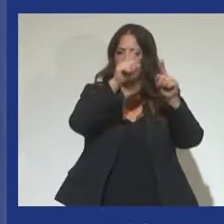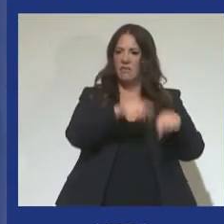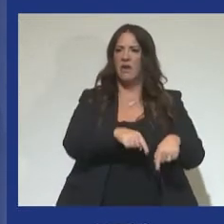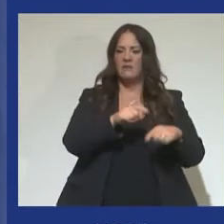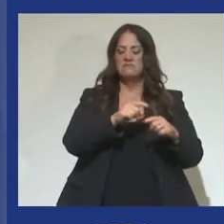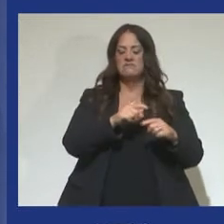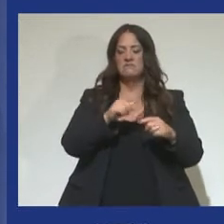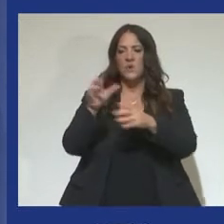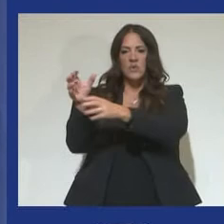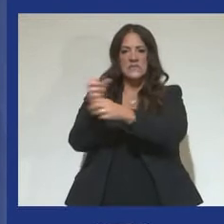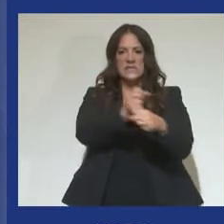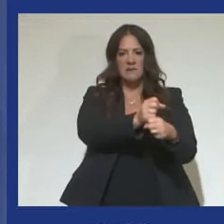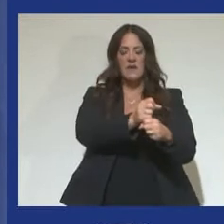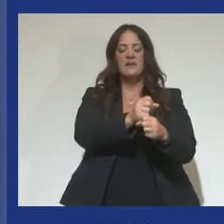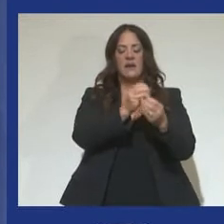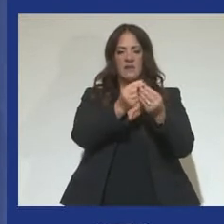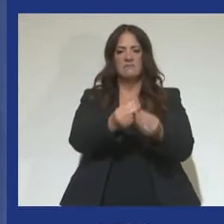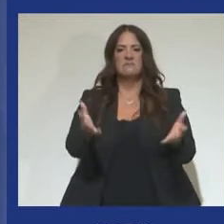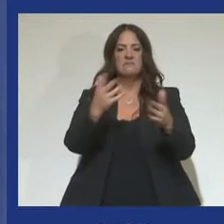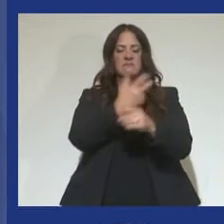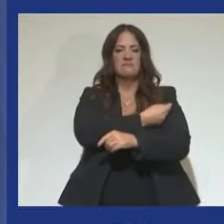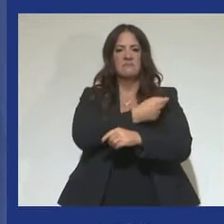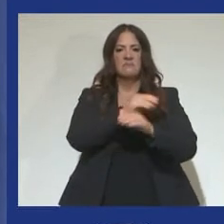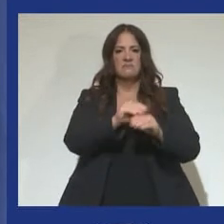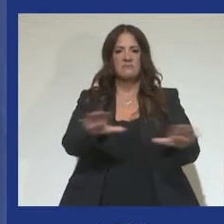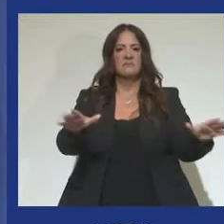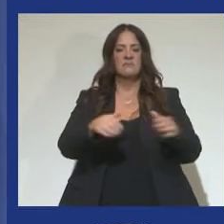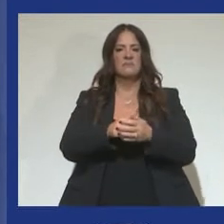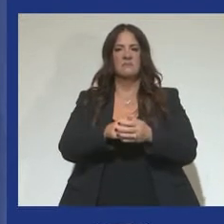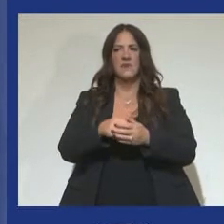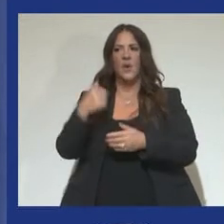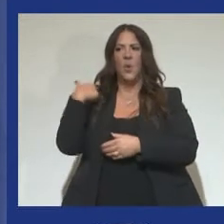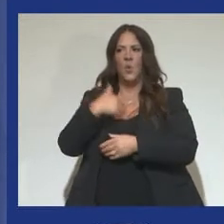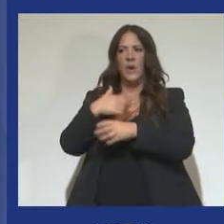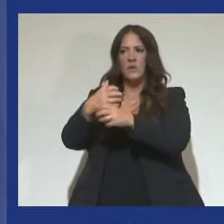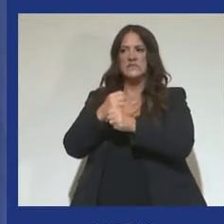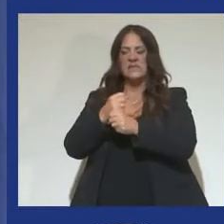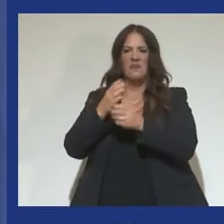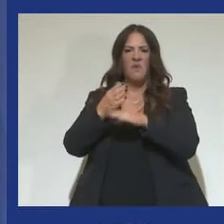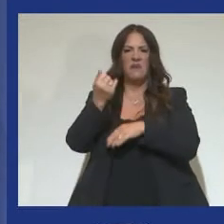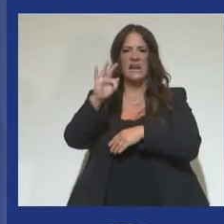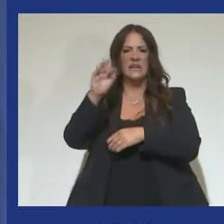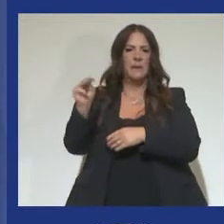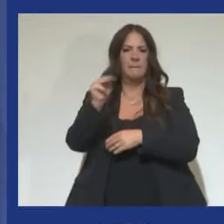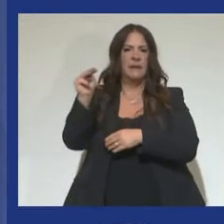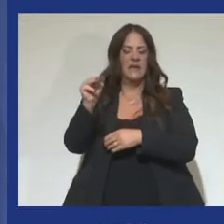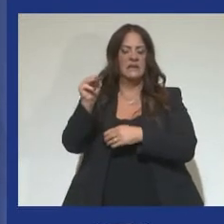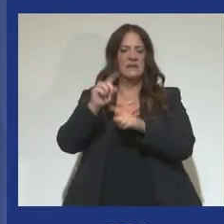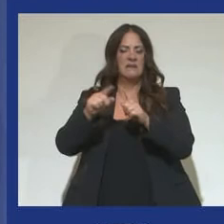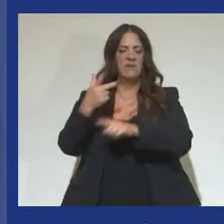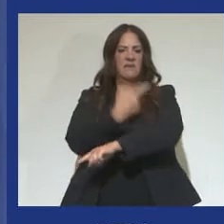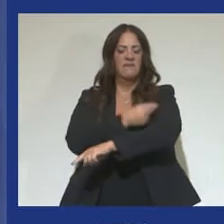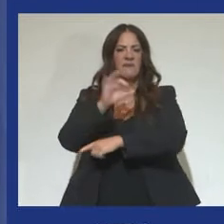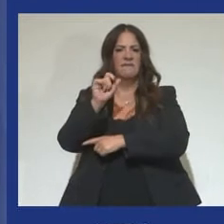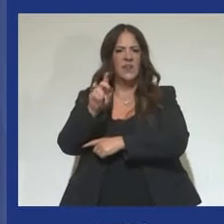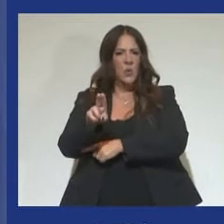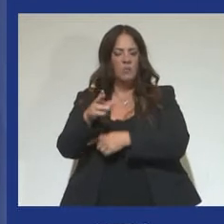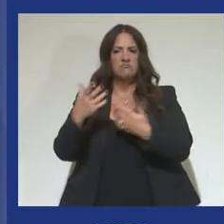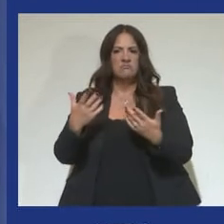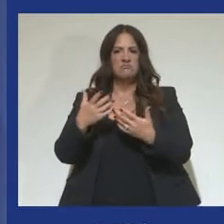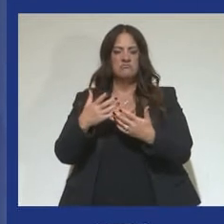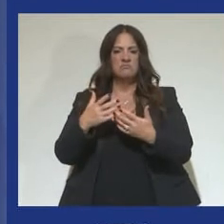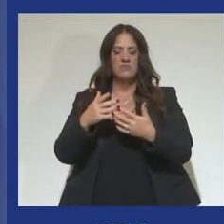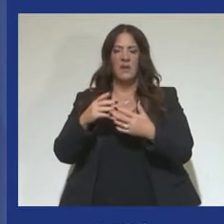de california distribuye cerca de 19 millones de doce dosis de la vacuna para el resfriado común y sólo